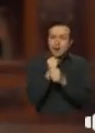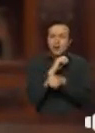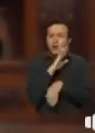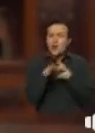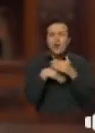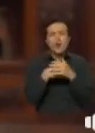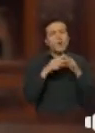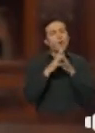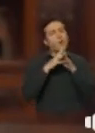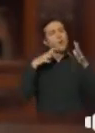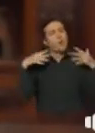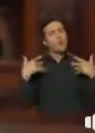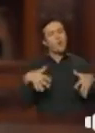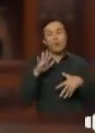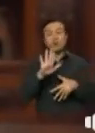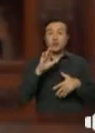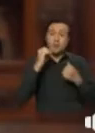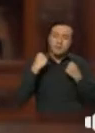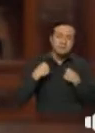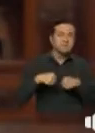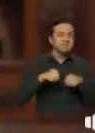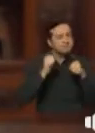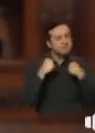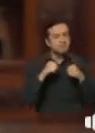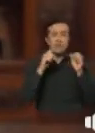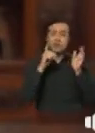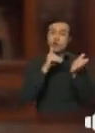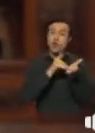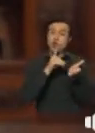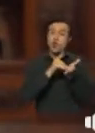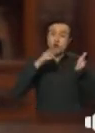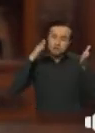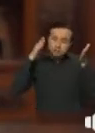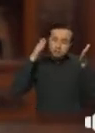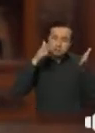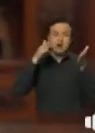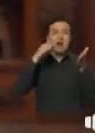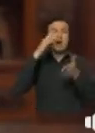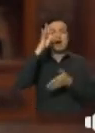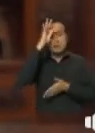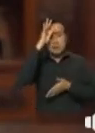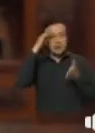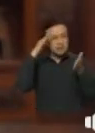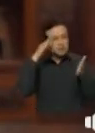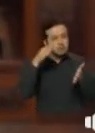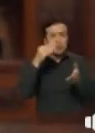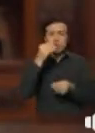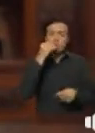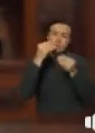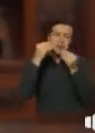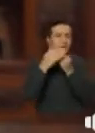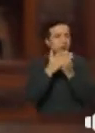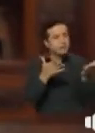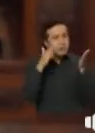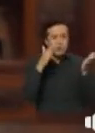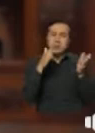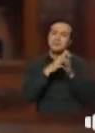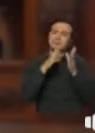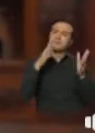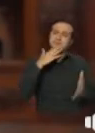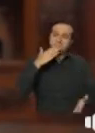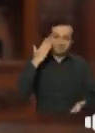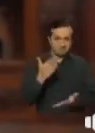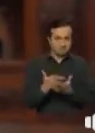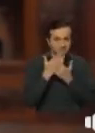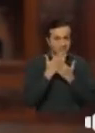Su esfuerzo diario nos permite garantizar la atención en salud y el normal abastecimiento de alimentos e insumos para todos los